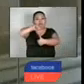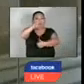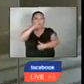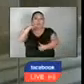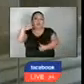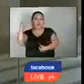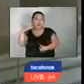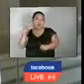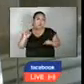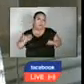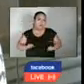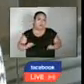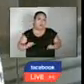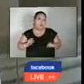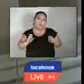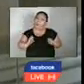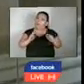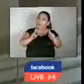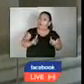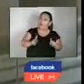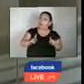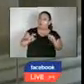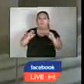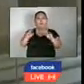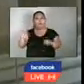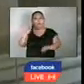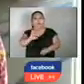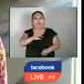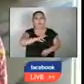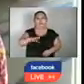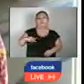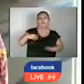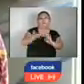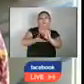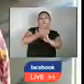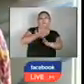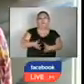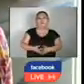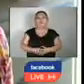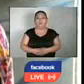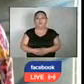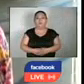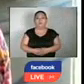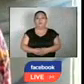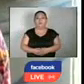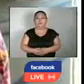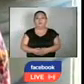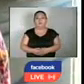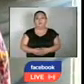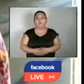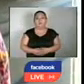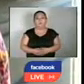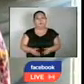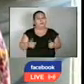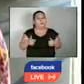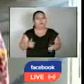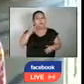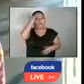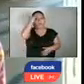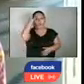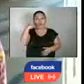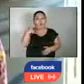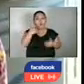es clave para generar oportunidades y prosperidad en la familia salvadoreña. Es una coalición de distintas mujeres